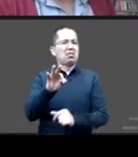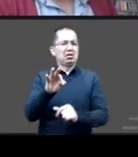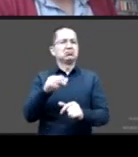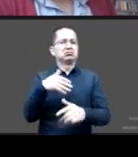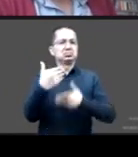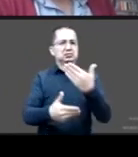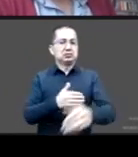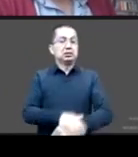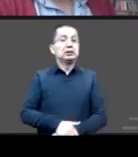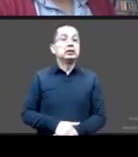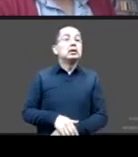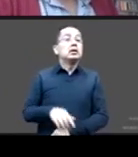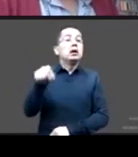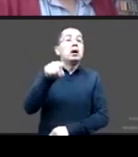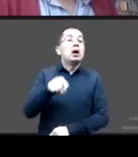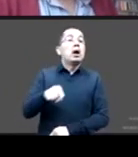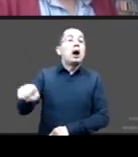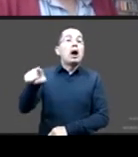no estás solo.